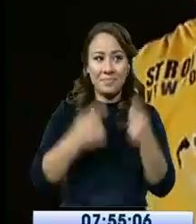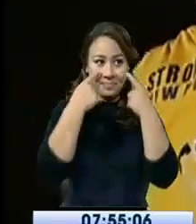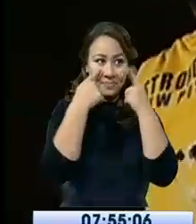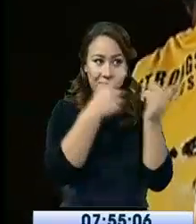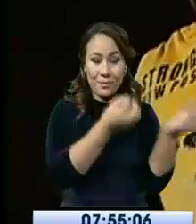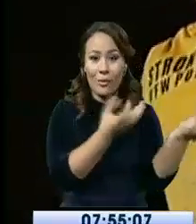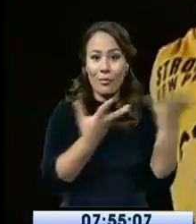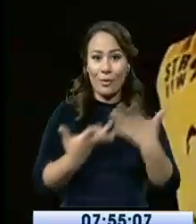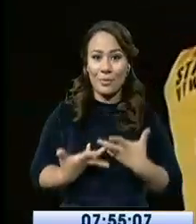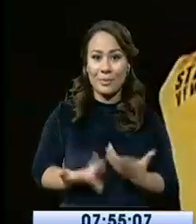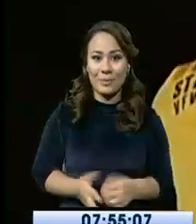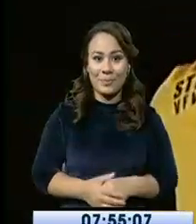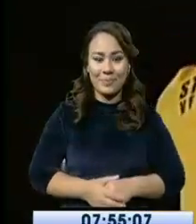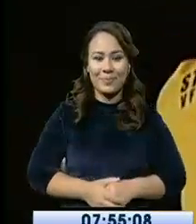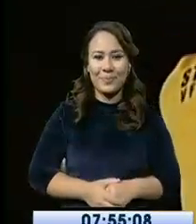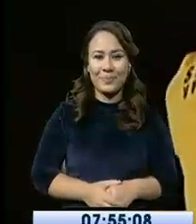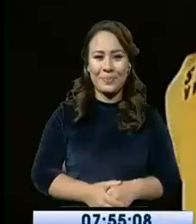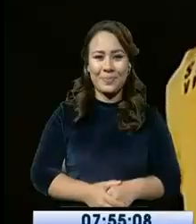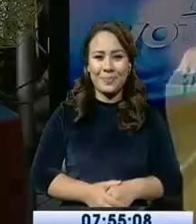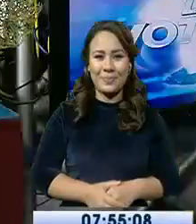Informó Jorge Salazar.